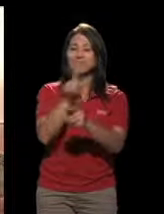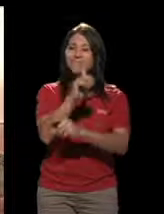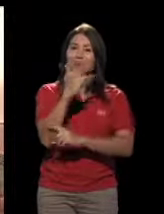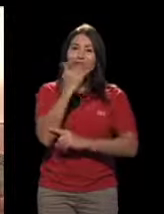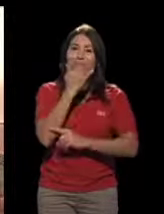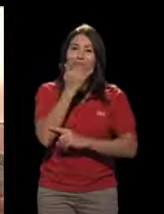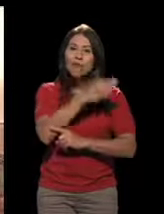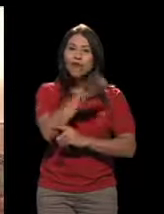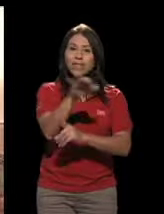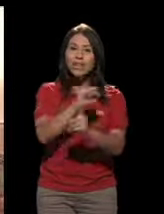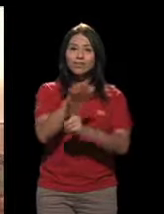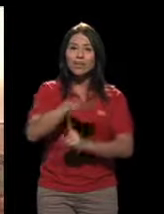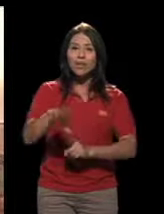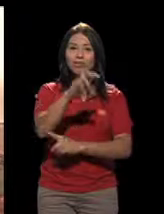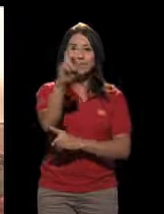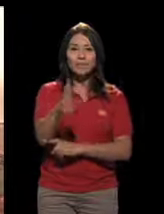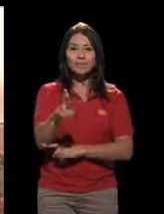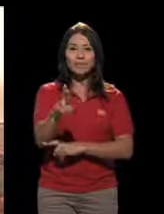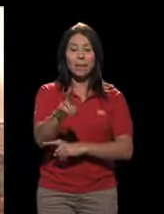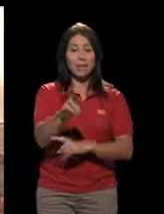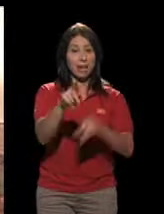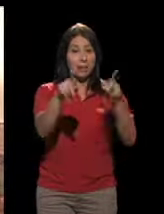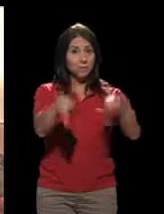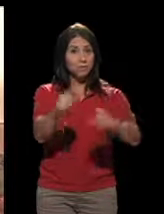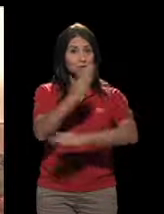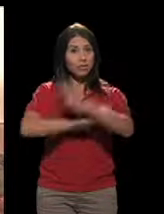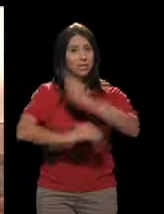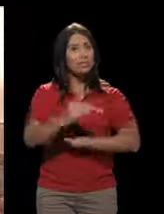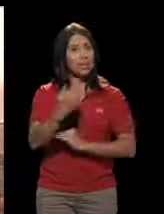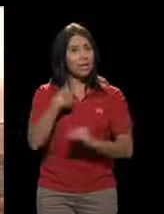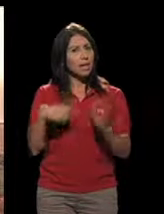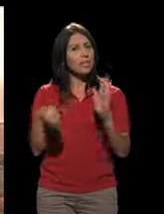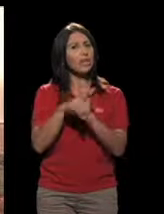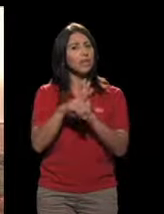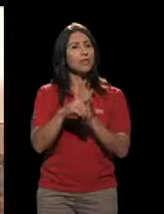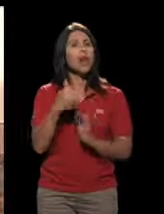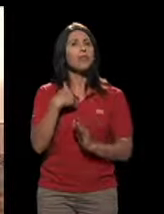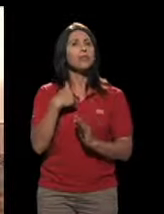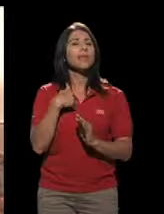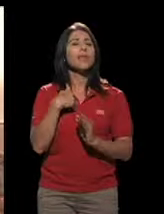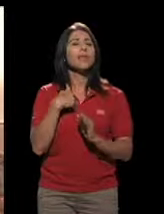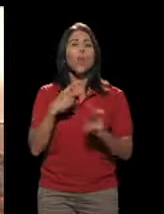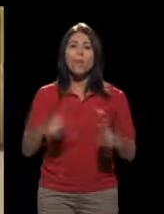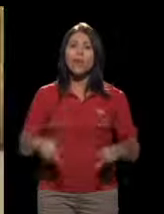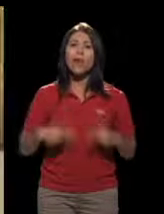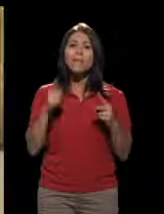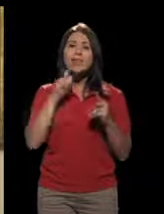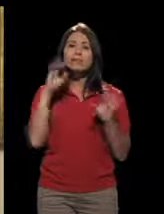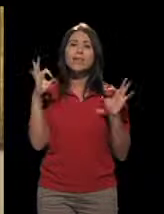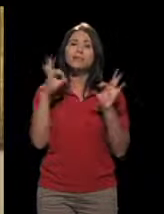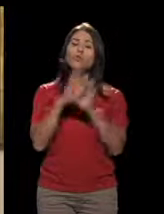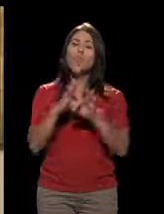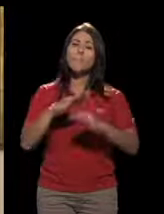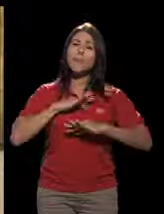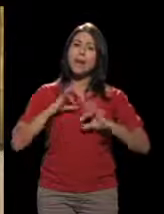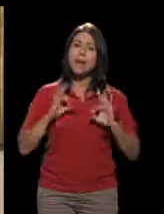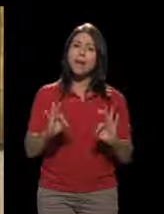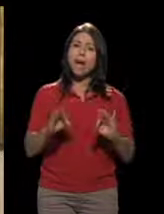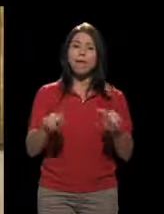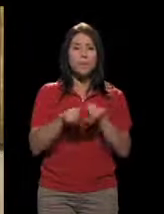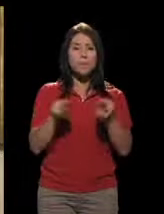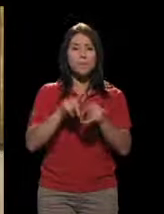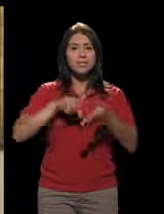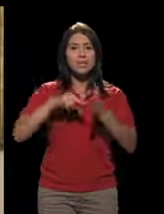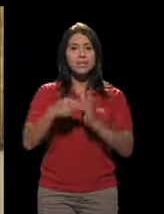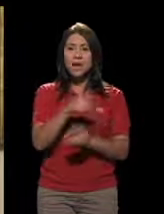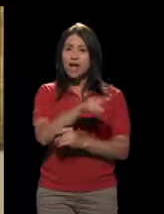de la sociedad costarricense. Las personas con discapacidad tienen el derecho a tener una vida sexual plena, eso comprende también que pase